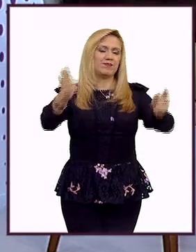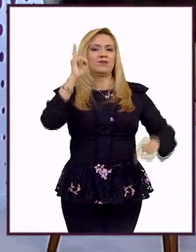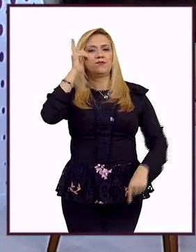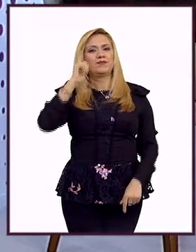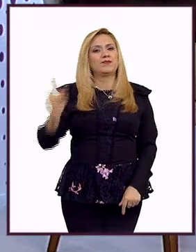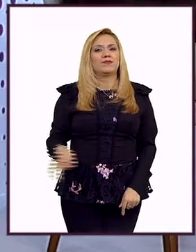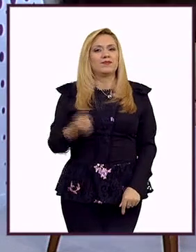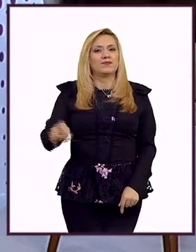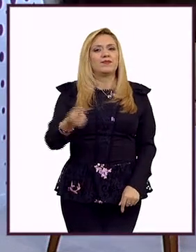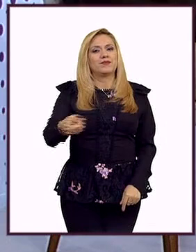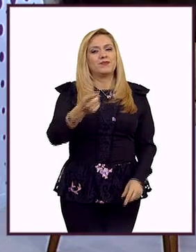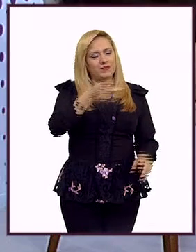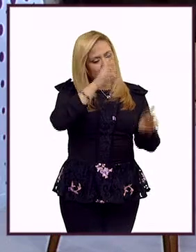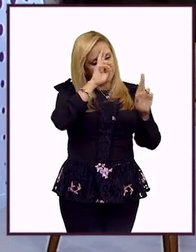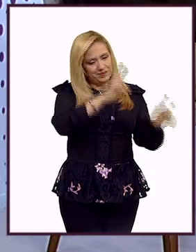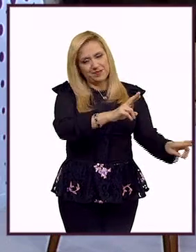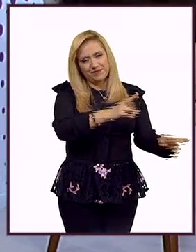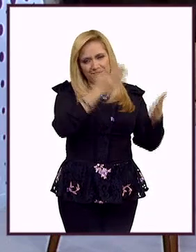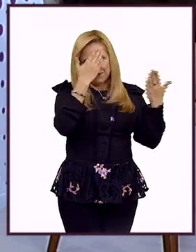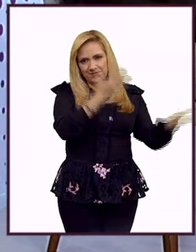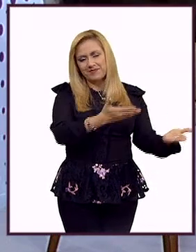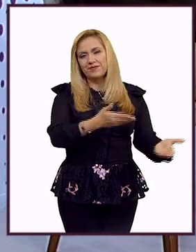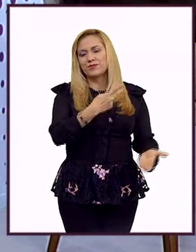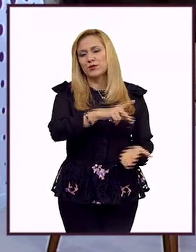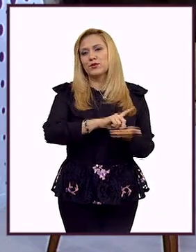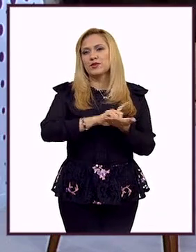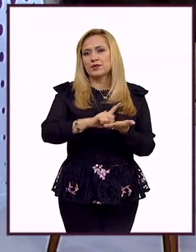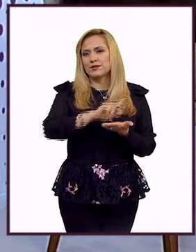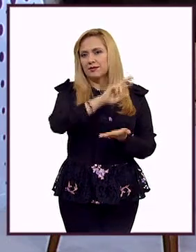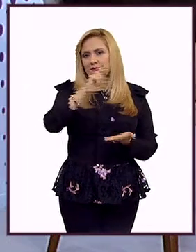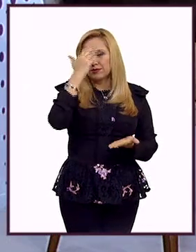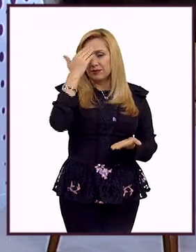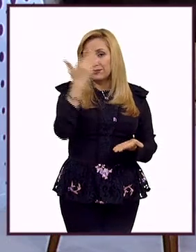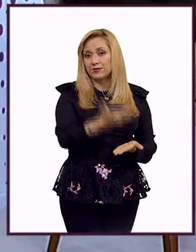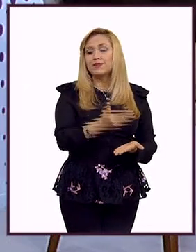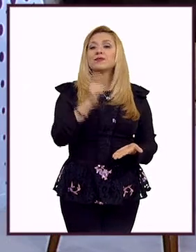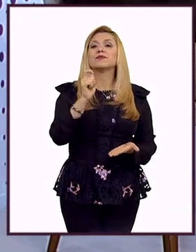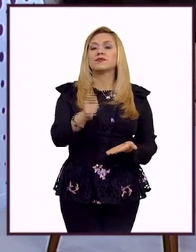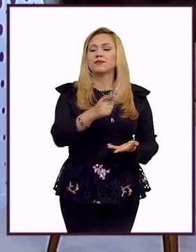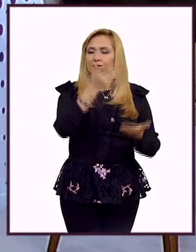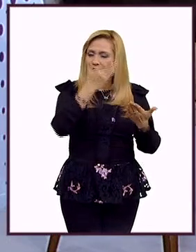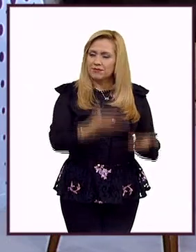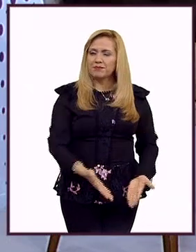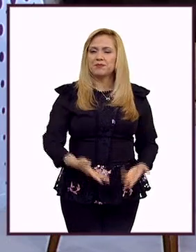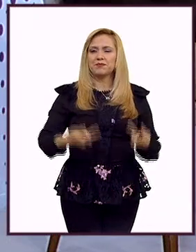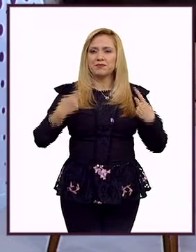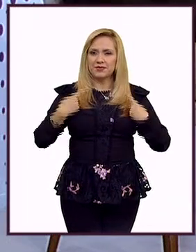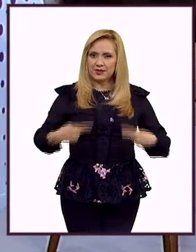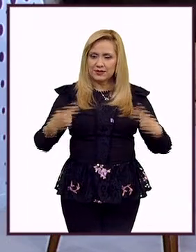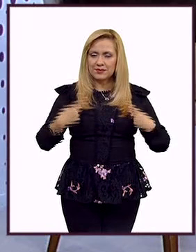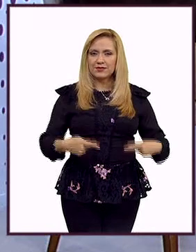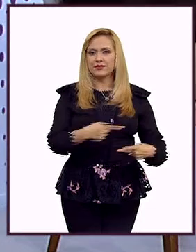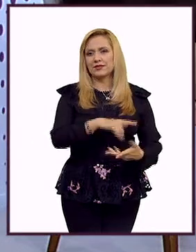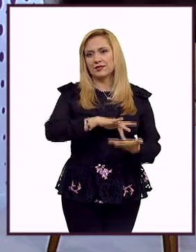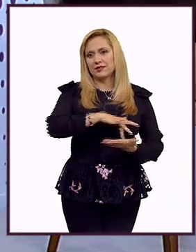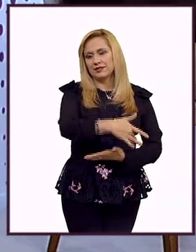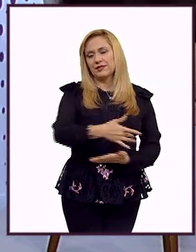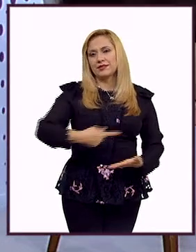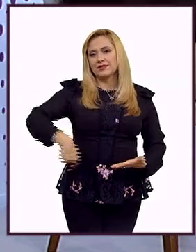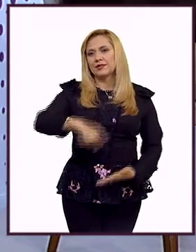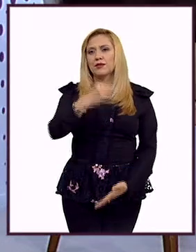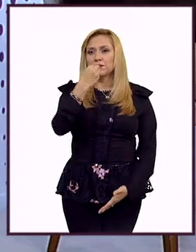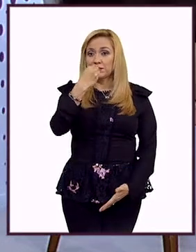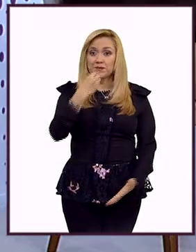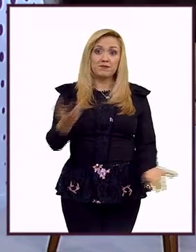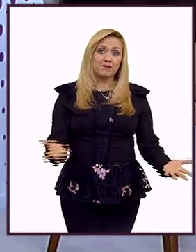y que merecen que se respeten sus derechos y que se reconozcan, ¿no? como lo que son, ¿no? Mucho de la base de lo que somos como